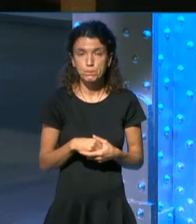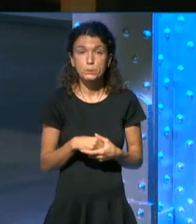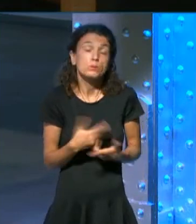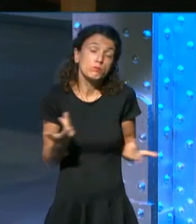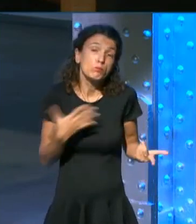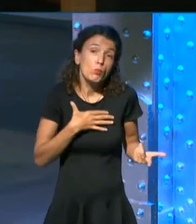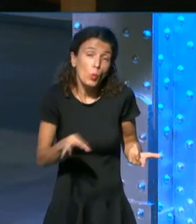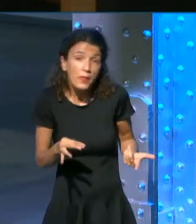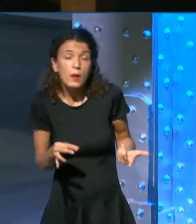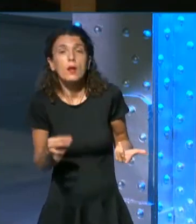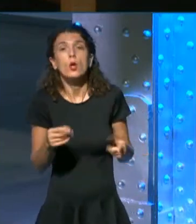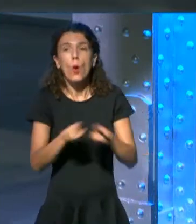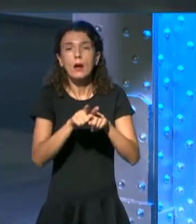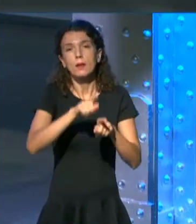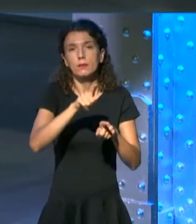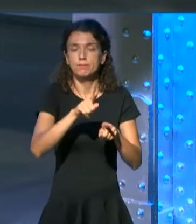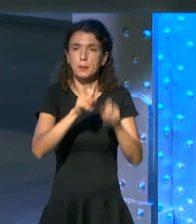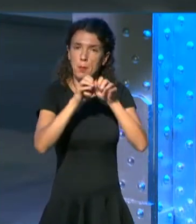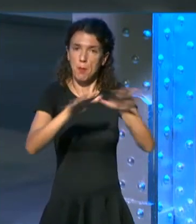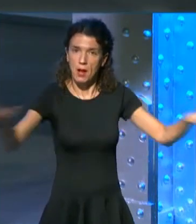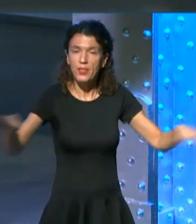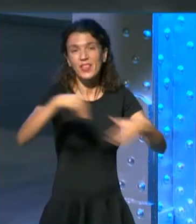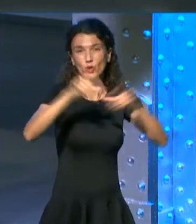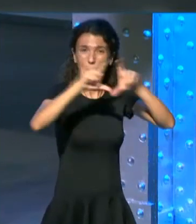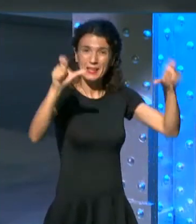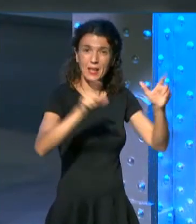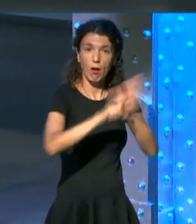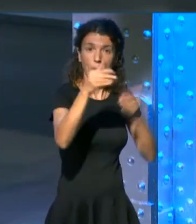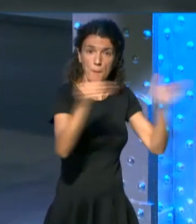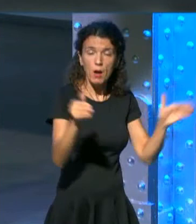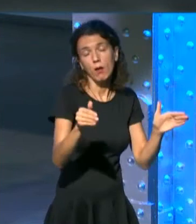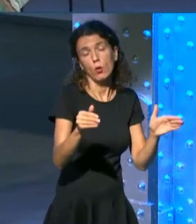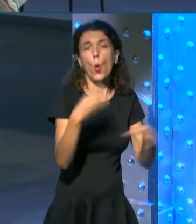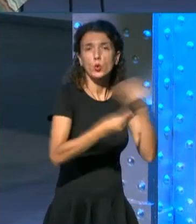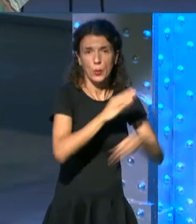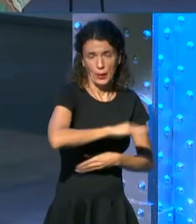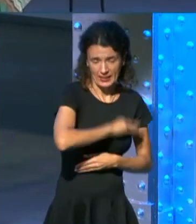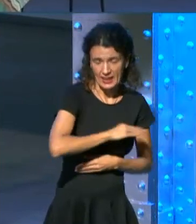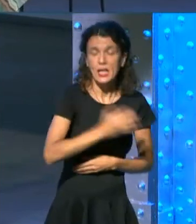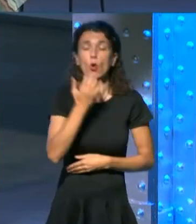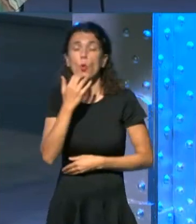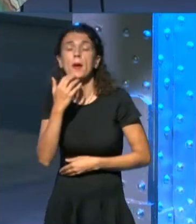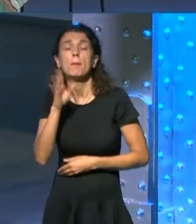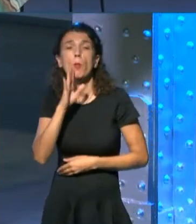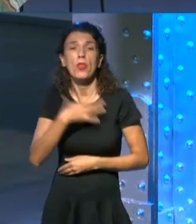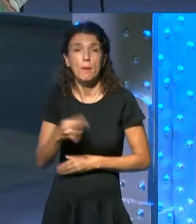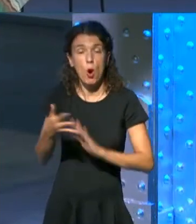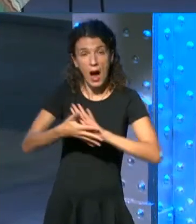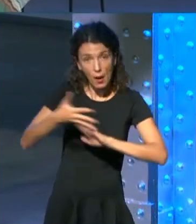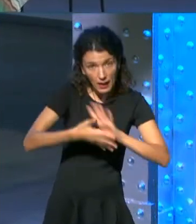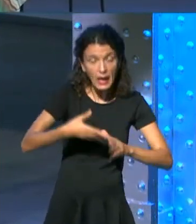cosa es, como os digo, que se haya popularizado más en este tipo de empresas. Como ejemplo, a lo mejor podemos comentar que nosotros, para